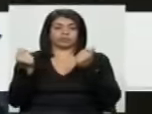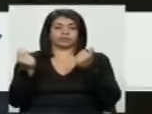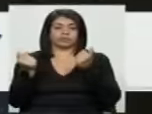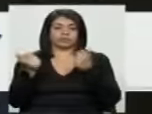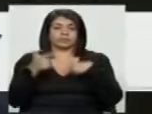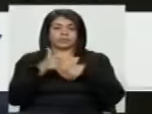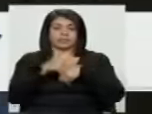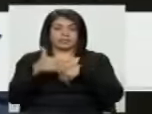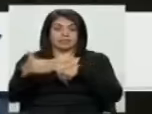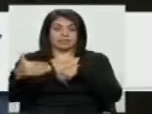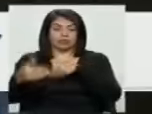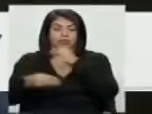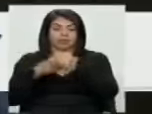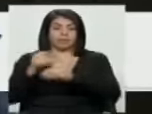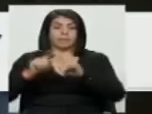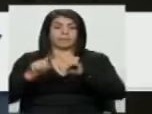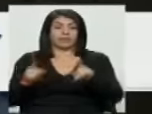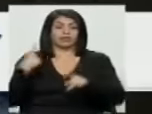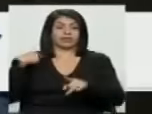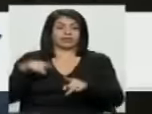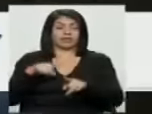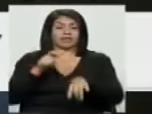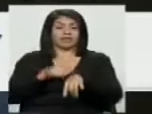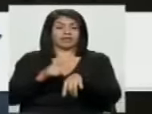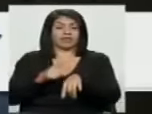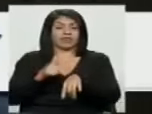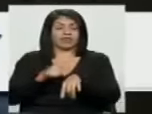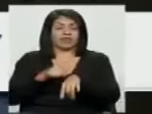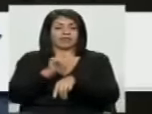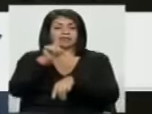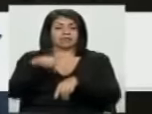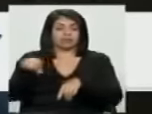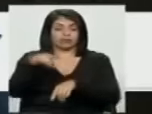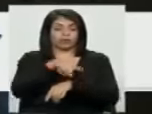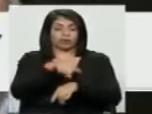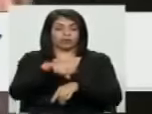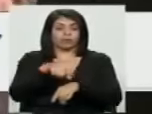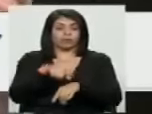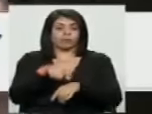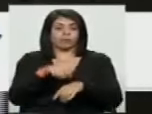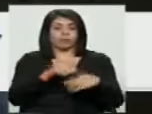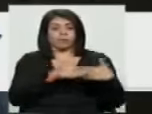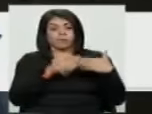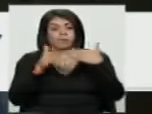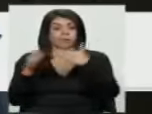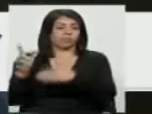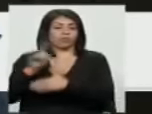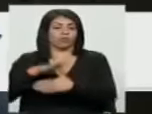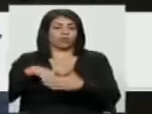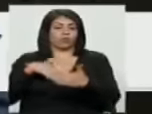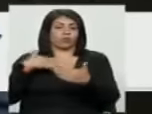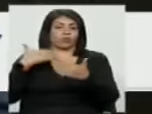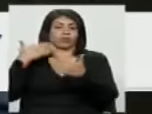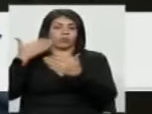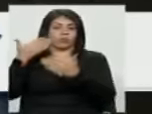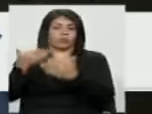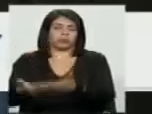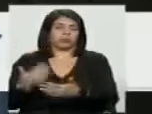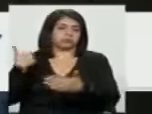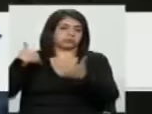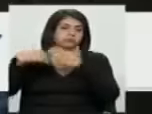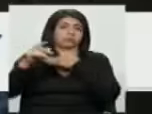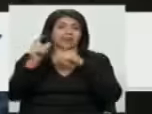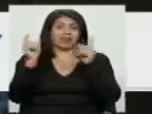la prórroga que se le da. Pero tiene que terminar, porque si no sería sine die, y no puede ser sine die. Tiene que ser a